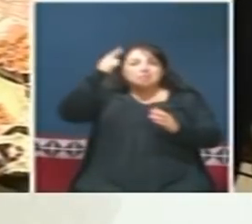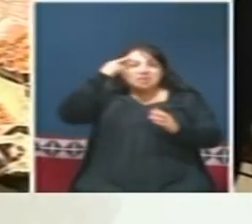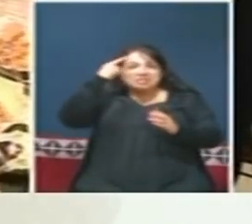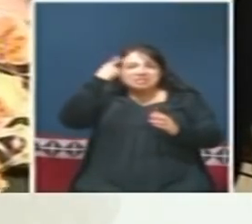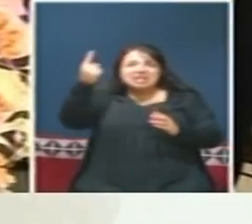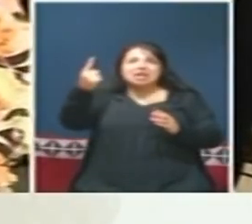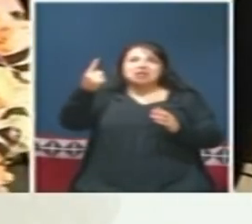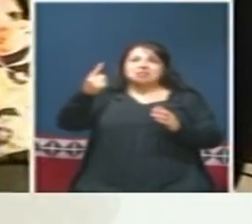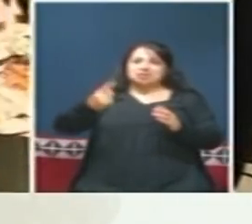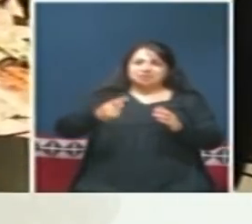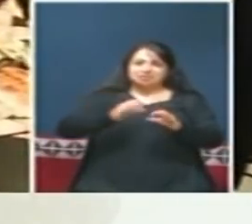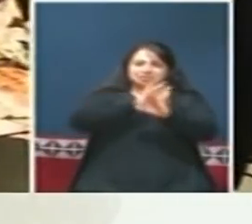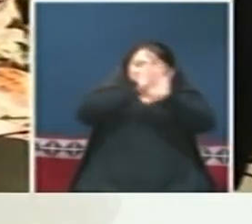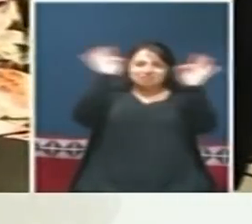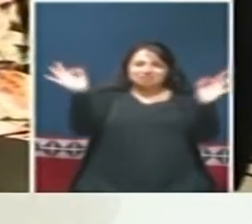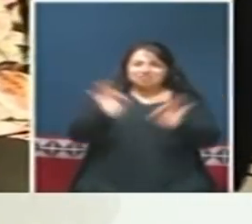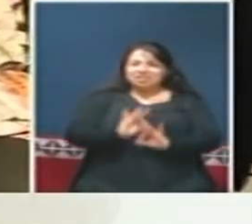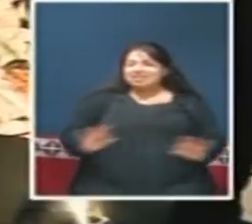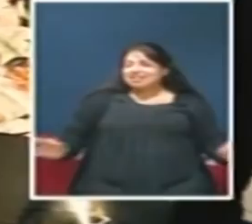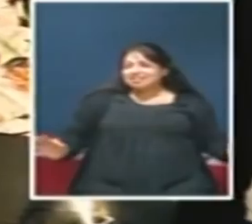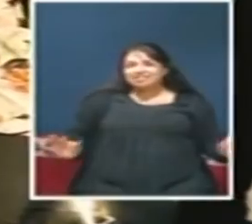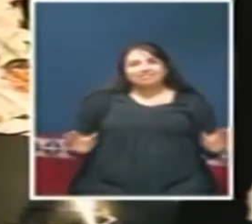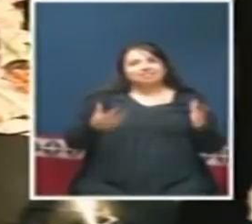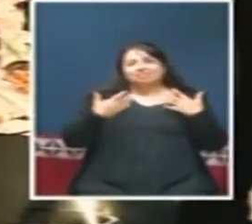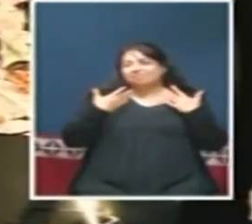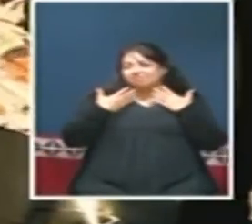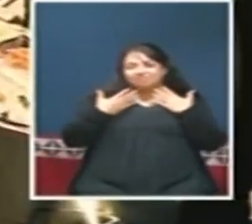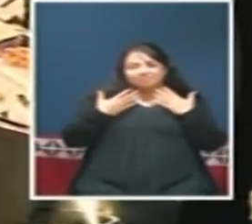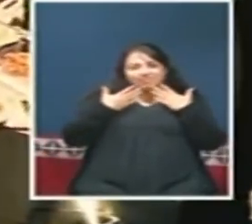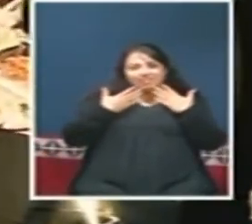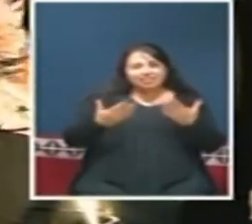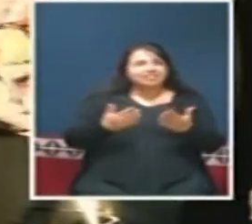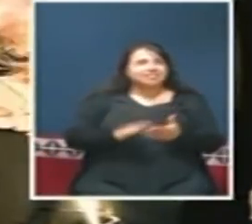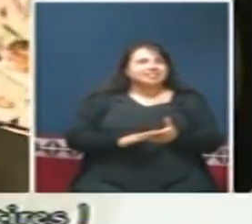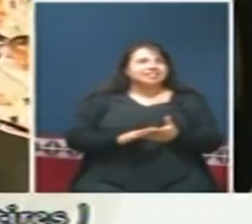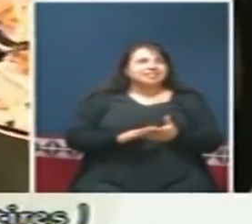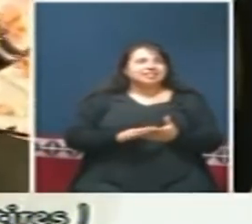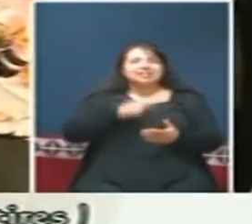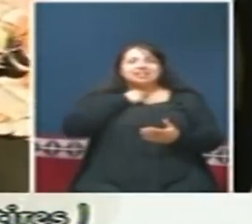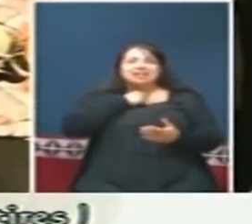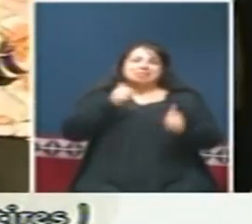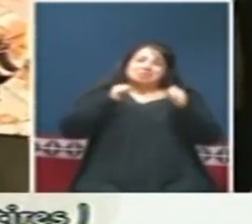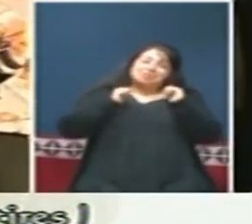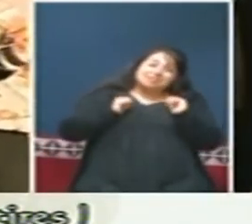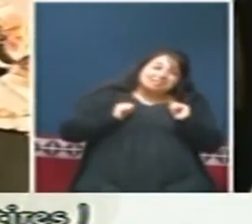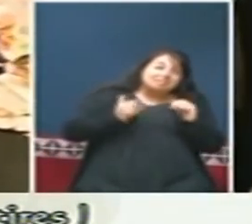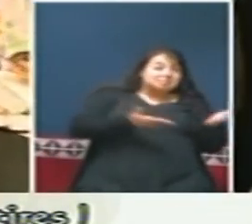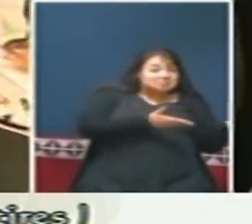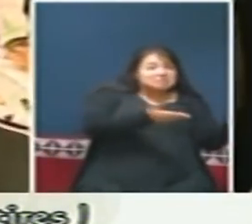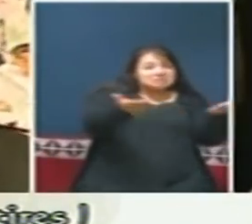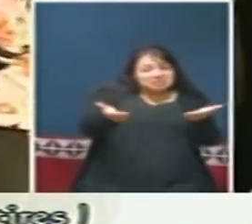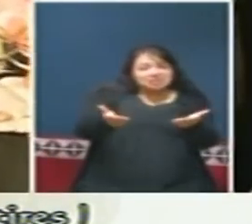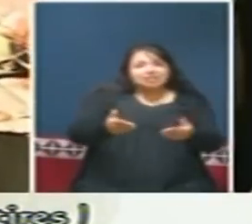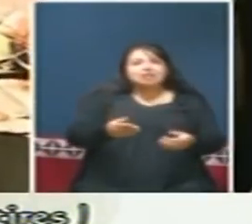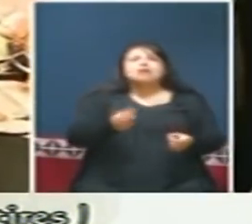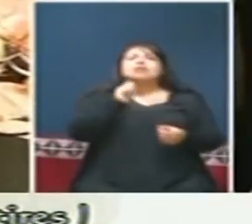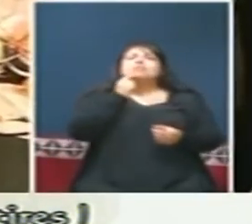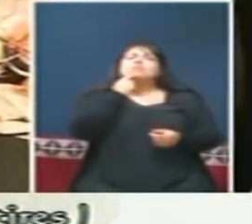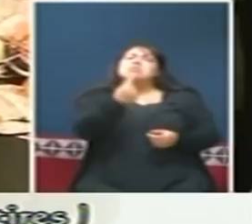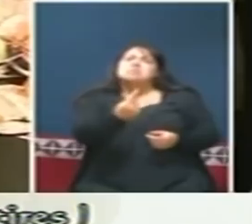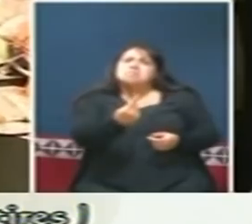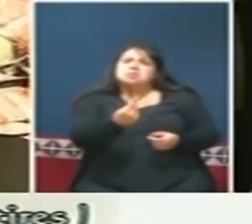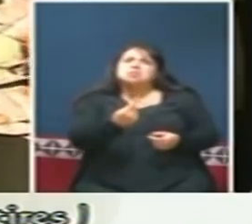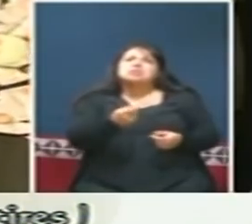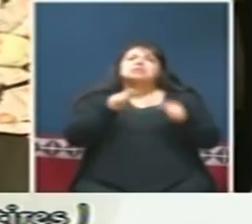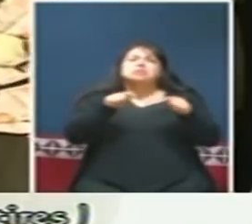feliz. Gracias, María Rosa. Sabemos que ya quieres ubicarte, Nancy, también. ¿Cómo han vivido estos días, este proceso y este encuentro finalmente